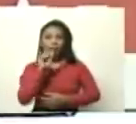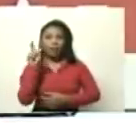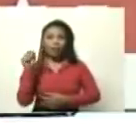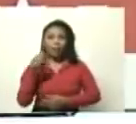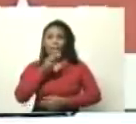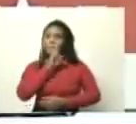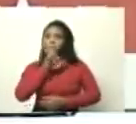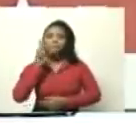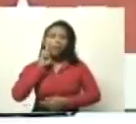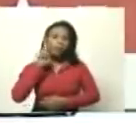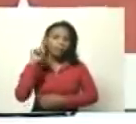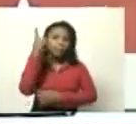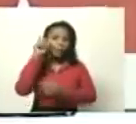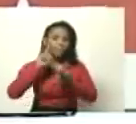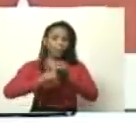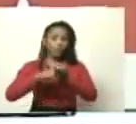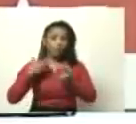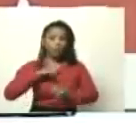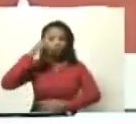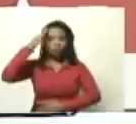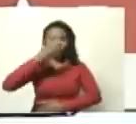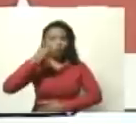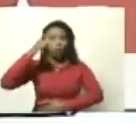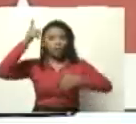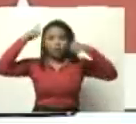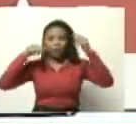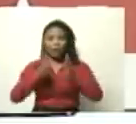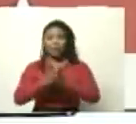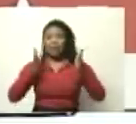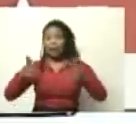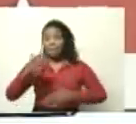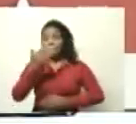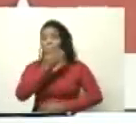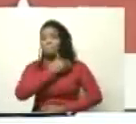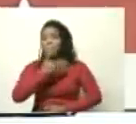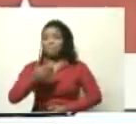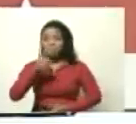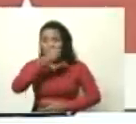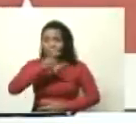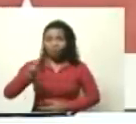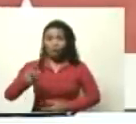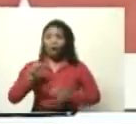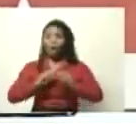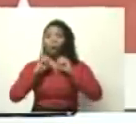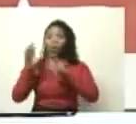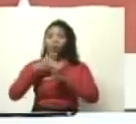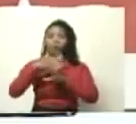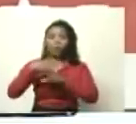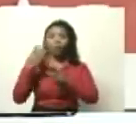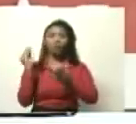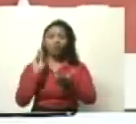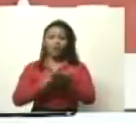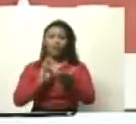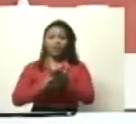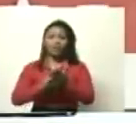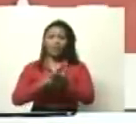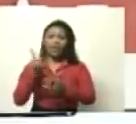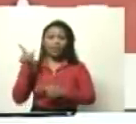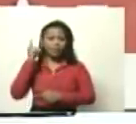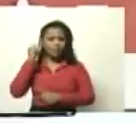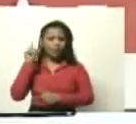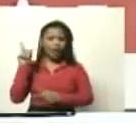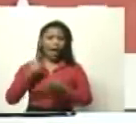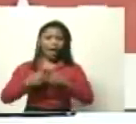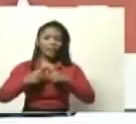esposa, primera esposa de nuestro comandante Chávez, una gran persona. Tuvimos la oportunidad de compartir muchas veces con Nancy,